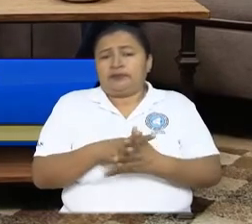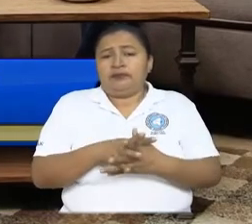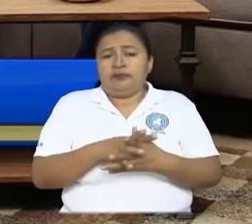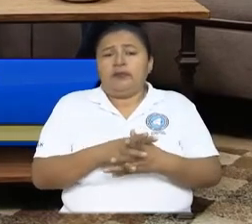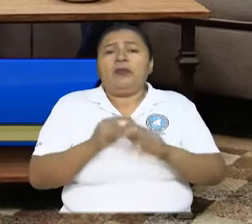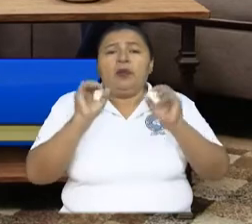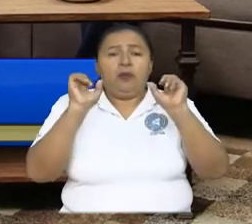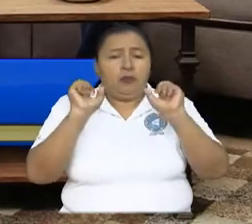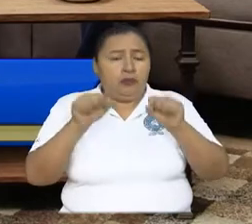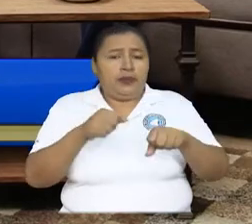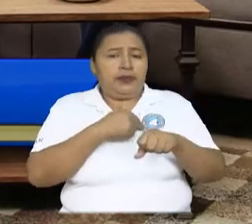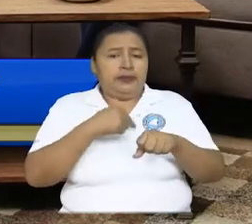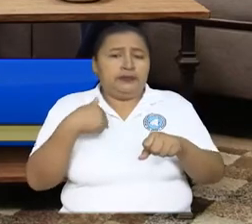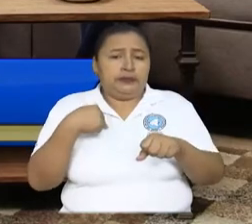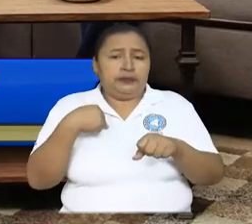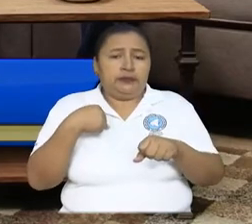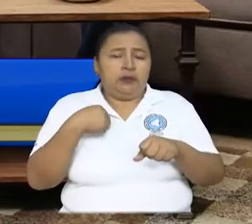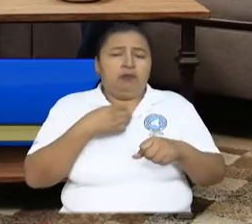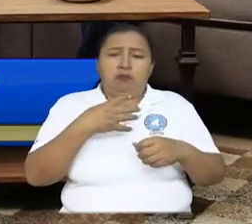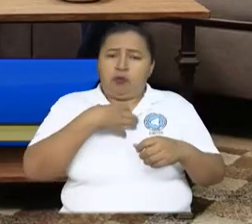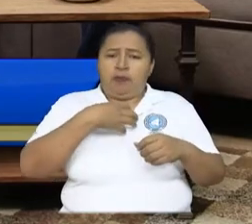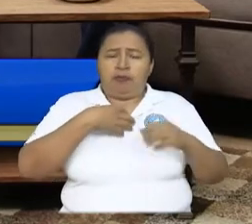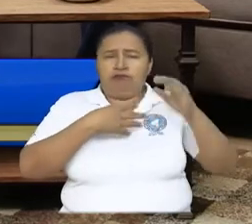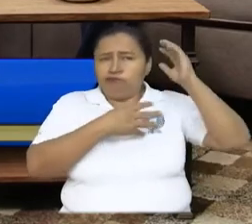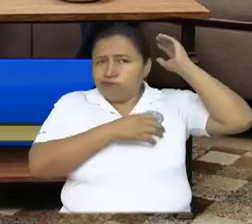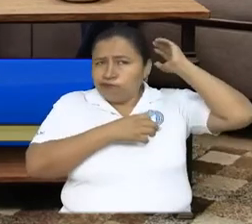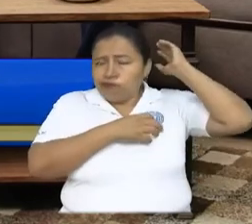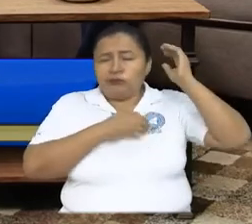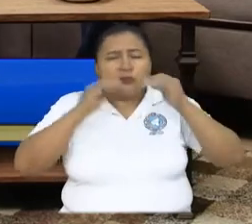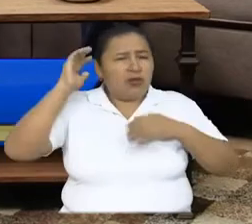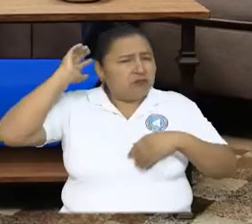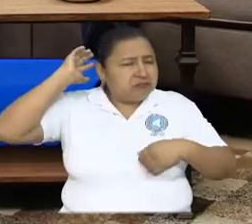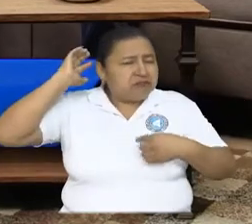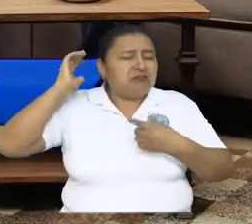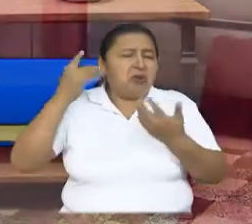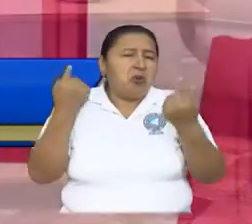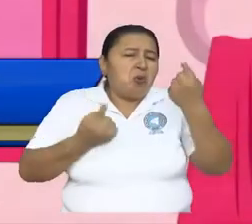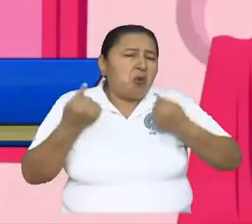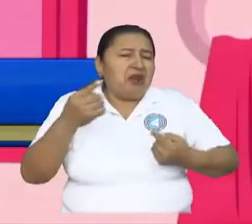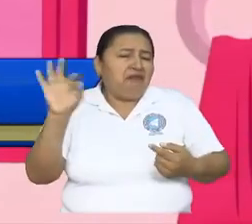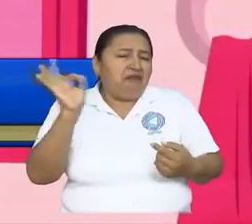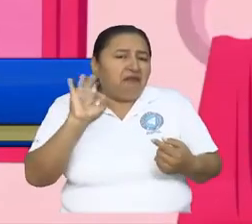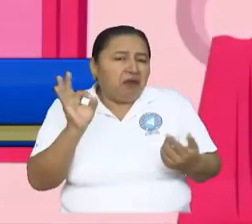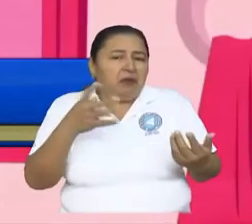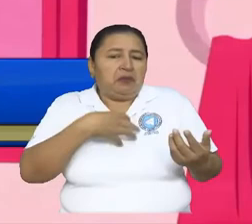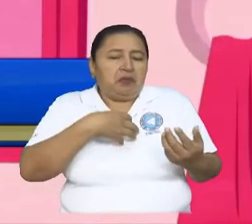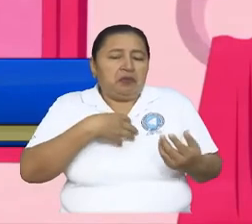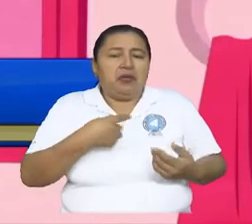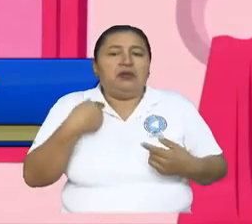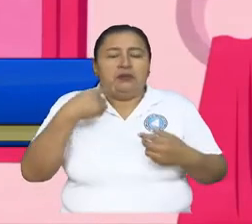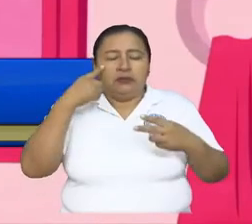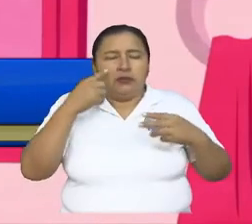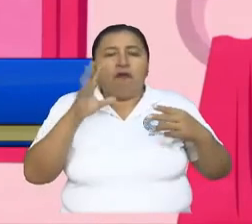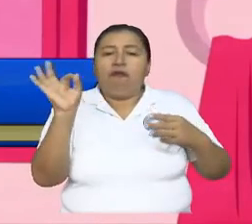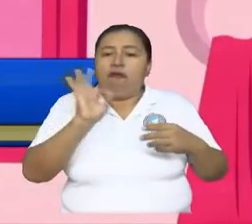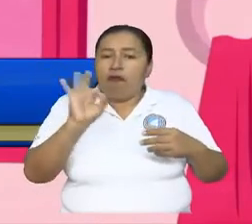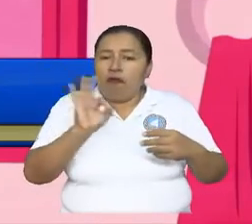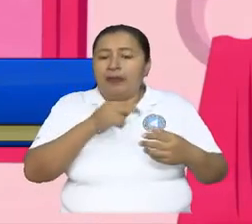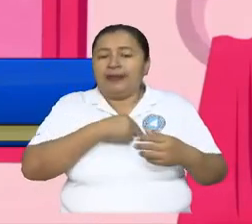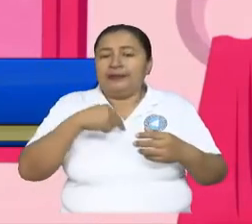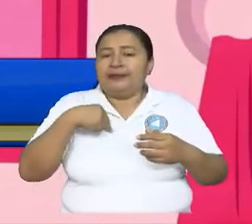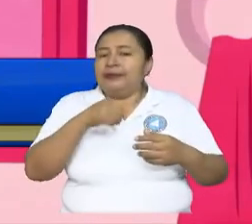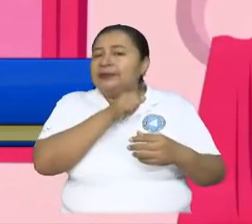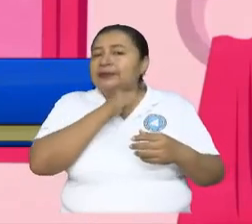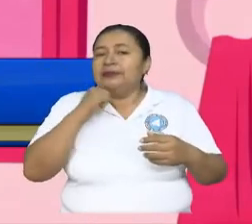pueden hacerse el autoexamen conociendo cuáles son las digamos las maneras de hacérselo pues